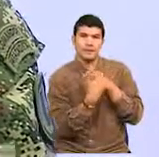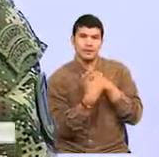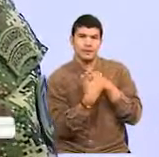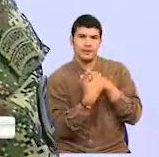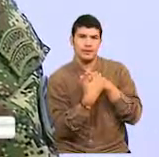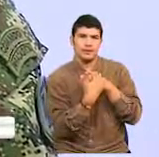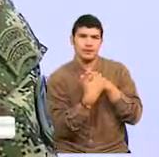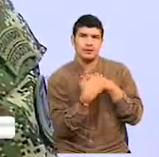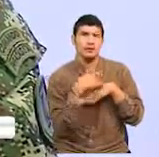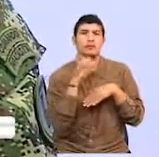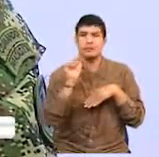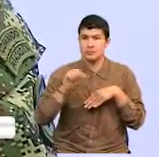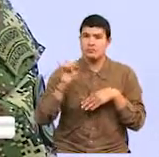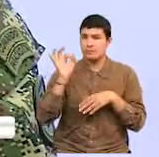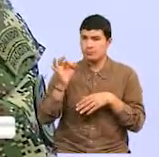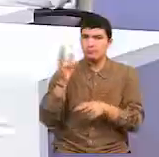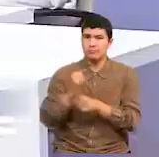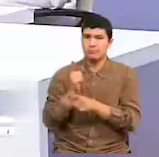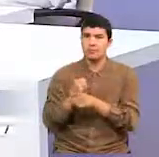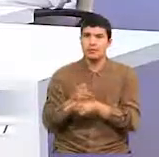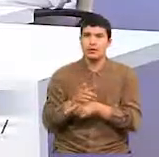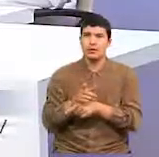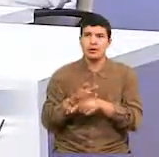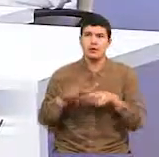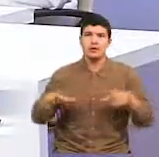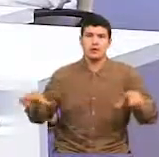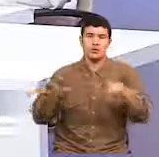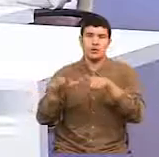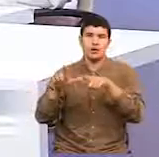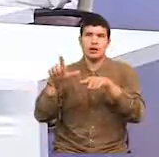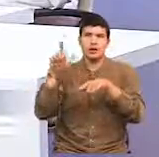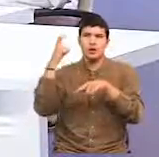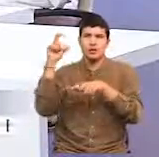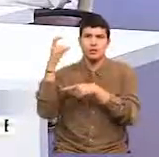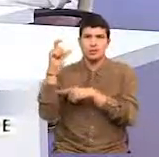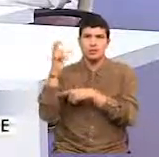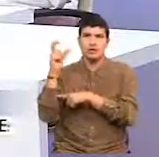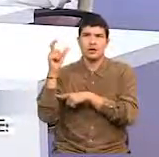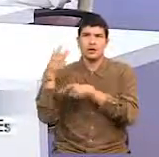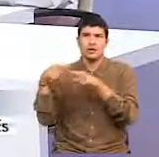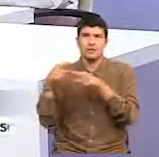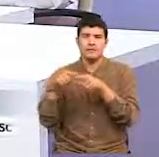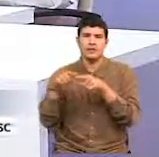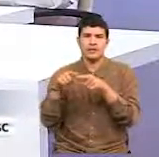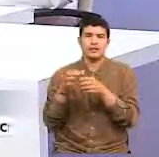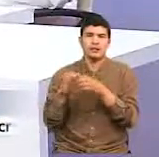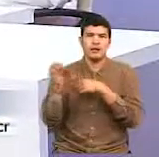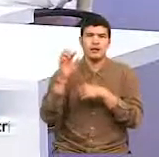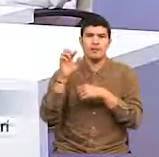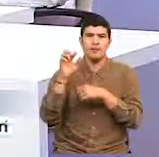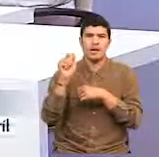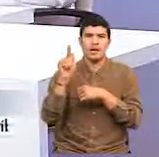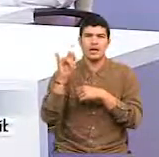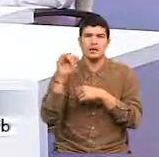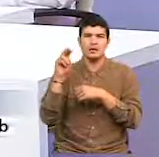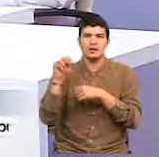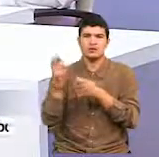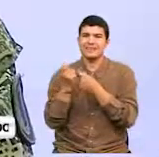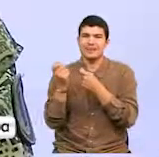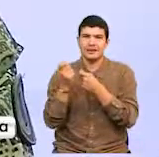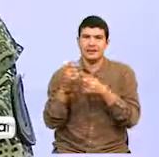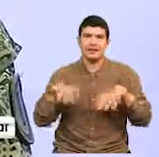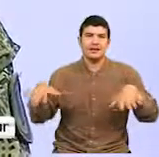y de hecho así se ha hecho. ¿Y hacen presencia todo el tiempo en zonas rurales de Cúcuta, de los municipios de Los Patios, del área metropolitana, pues? Hacemos presencia